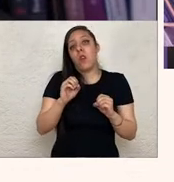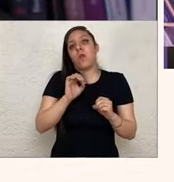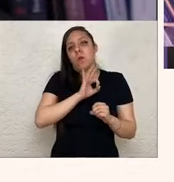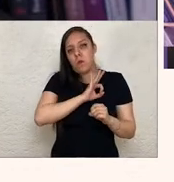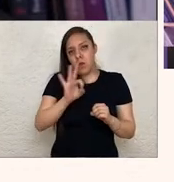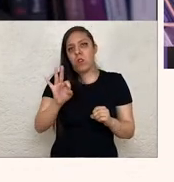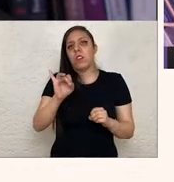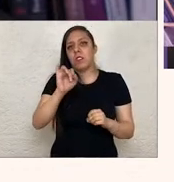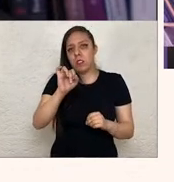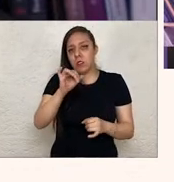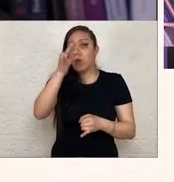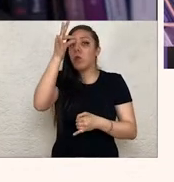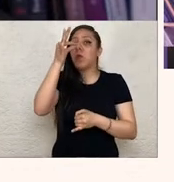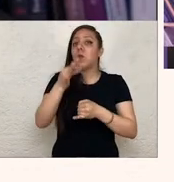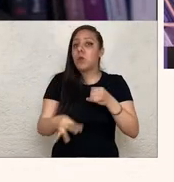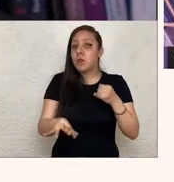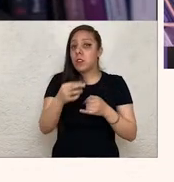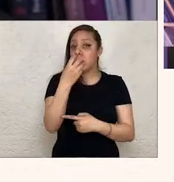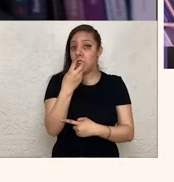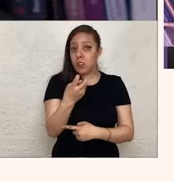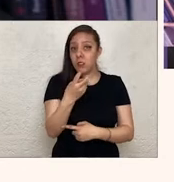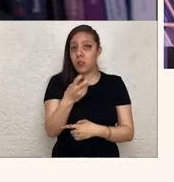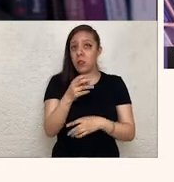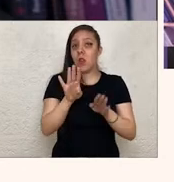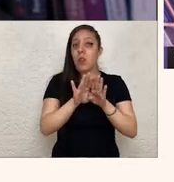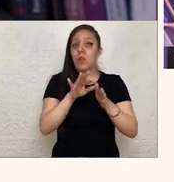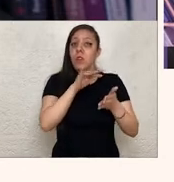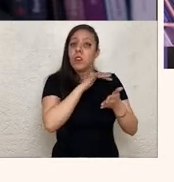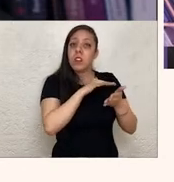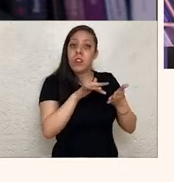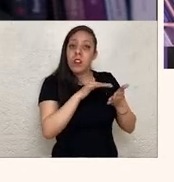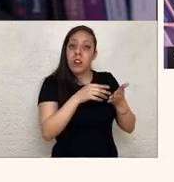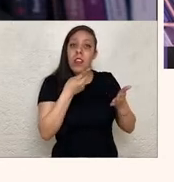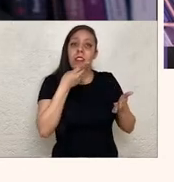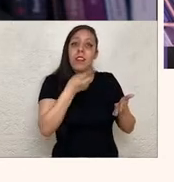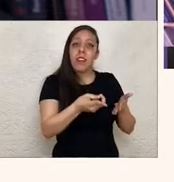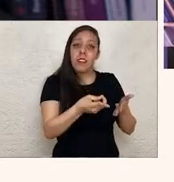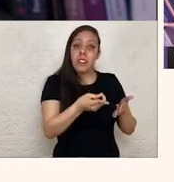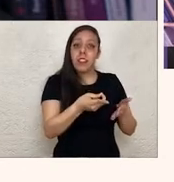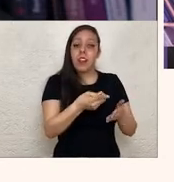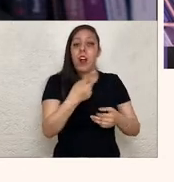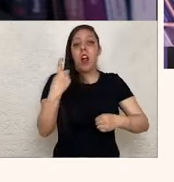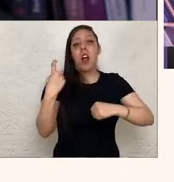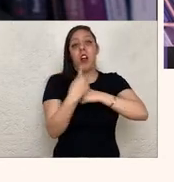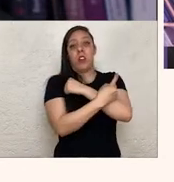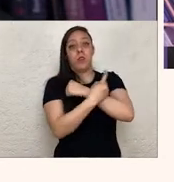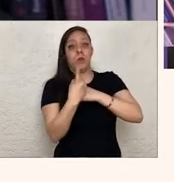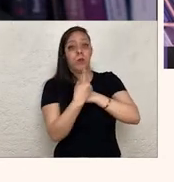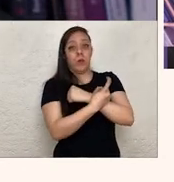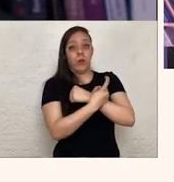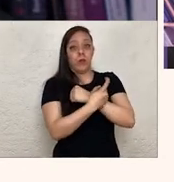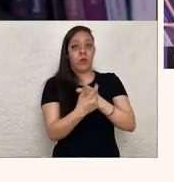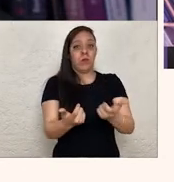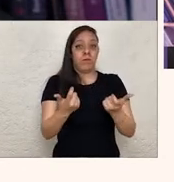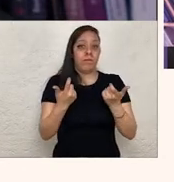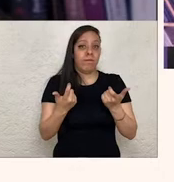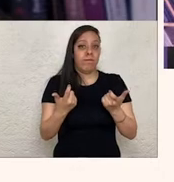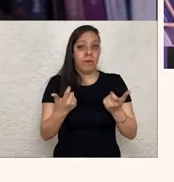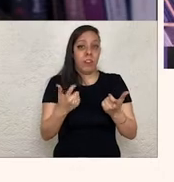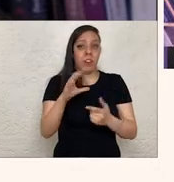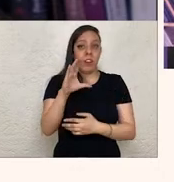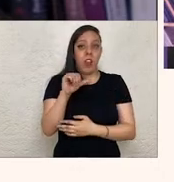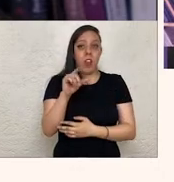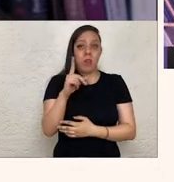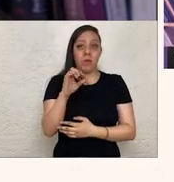un fin, digamos, a esto que se denomina teóricamente el sujeto automático del capital, es